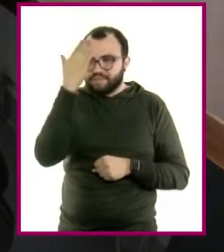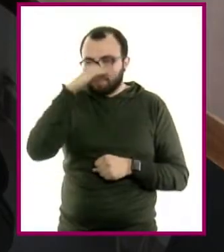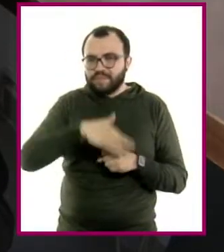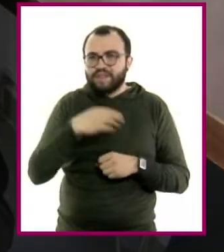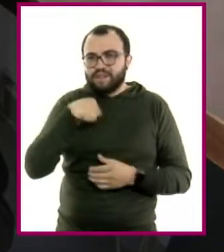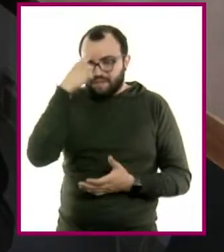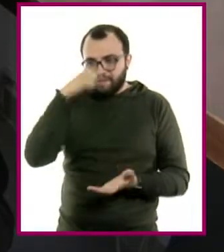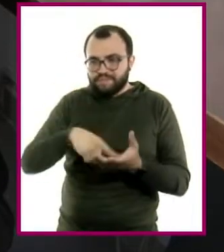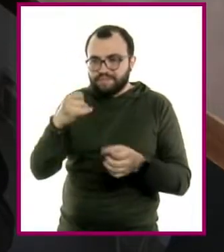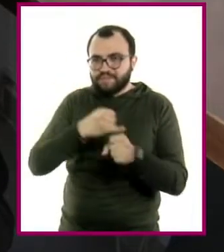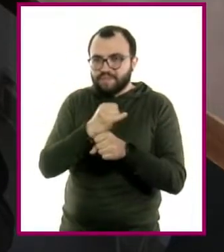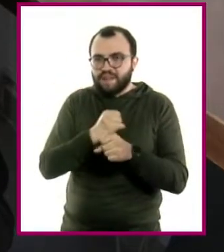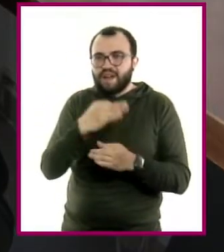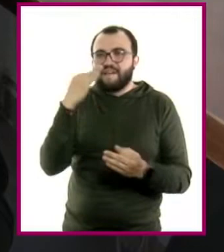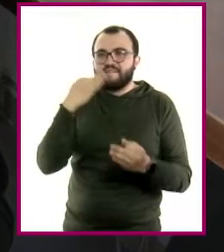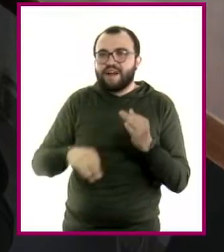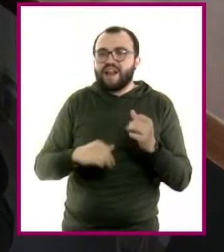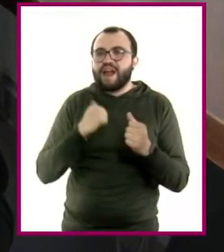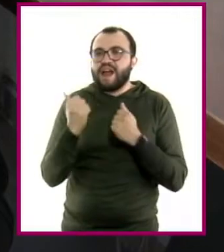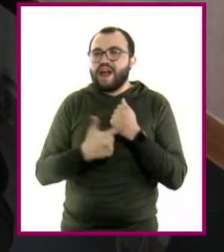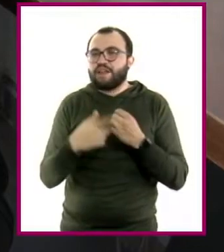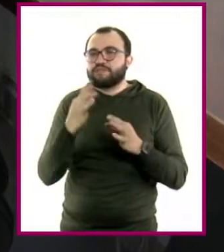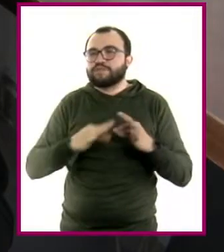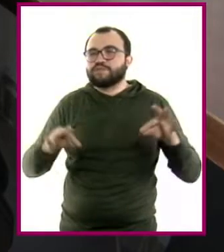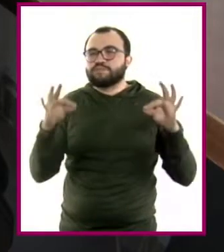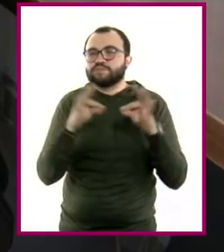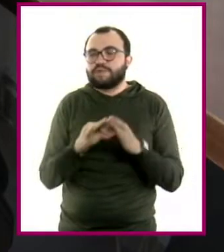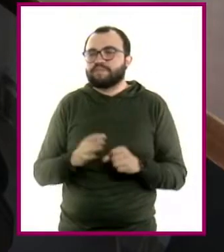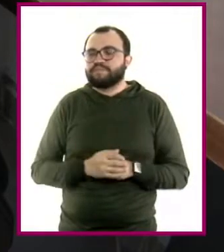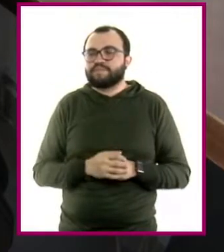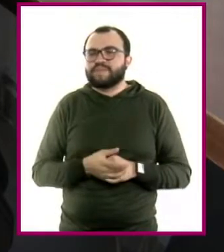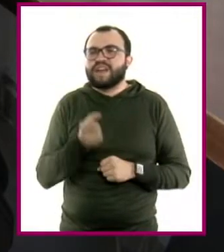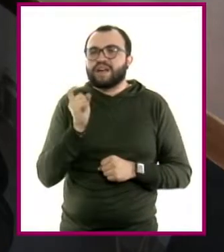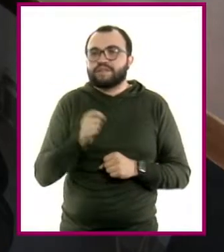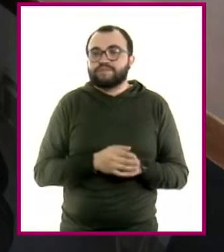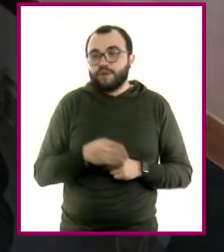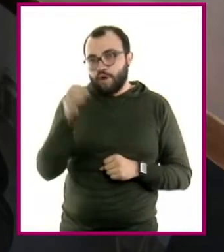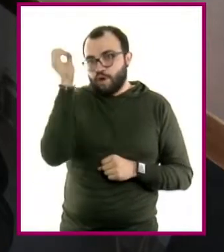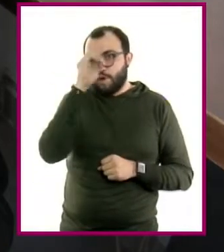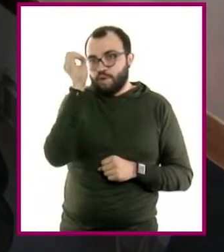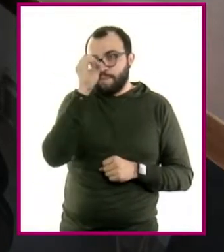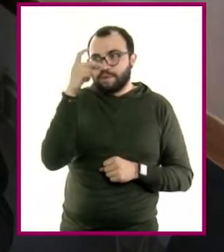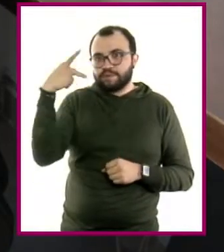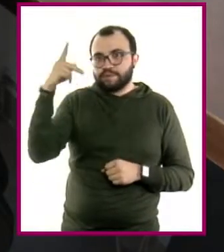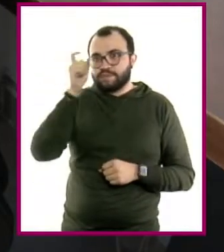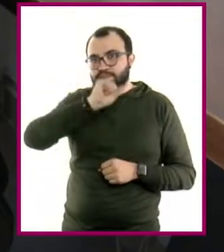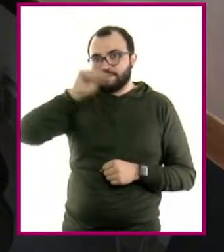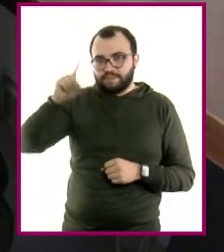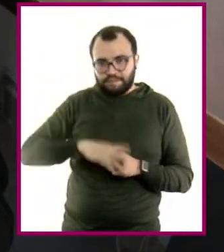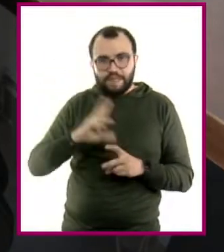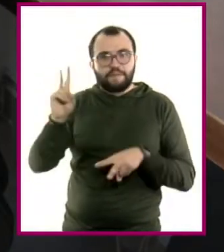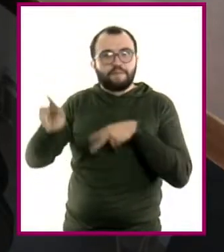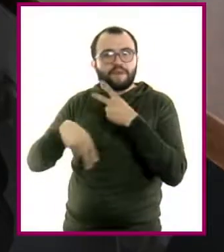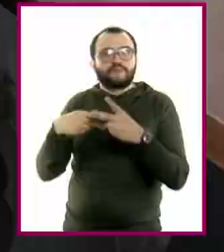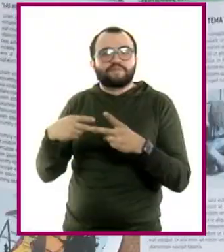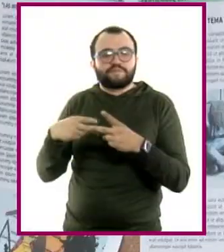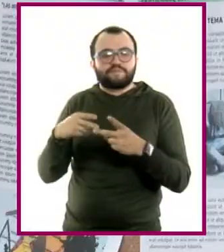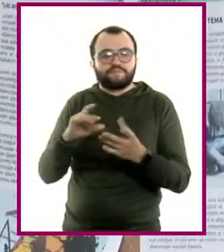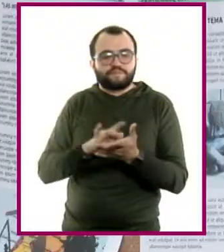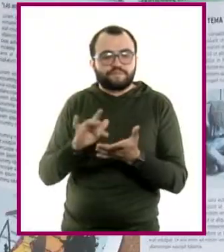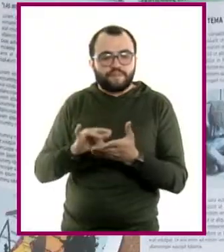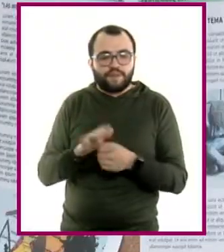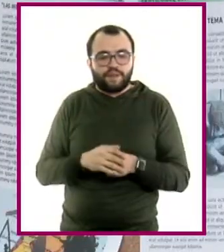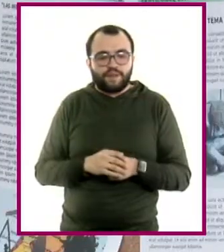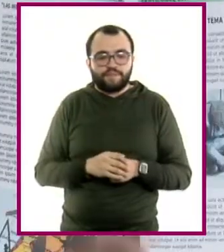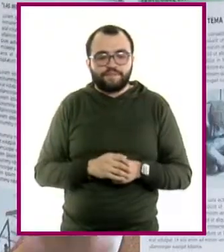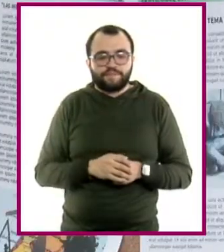Creo que a su investigación le falta algo muy importante. ¿Qué es? La opinión de un experto. ¡Claro! Vamos a contactarlo.